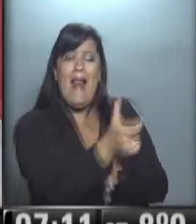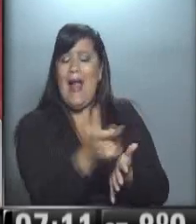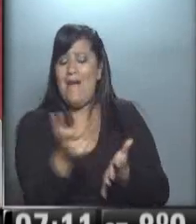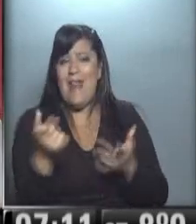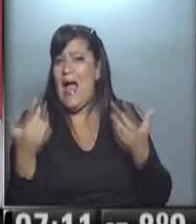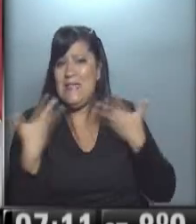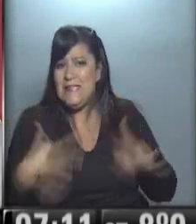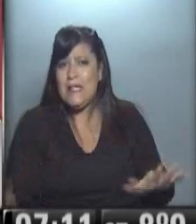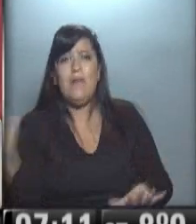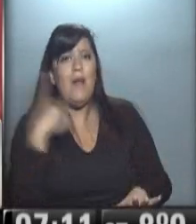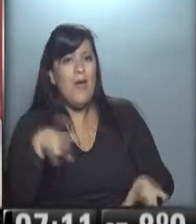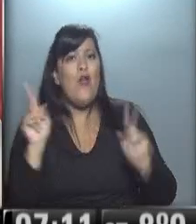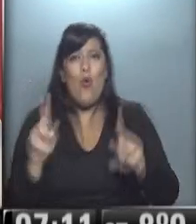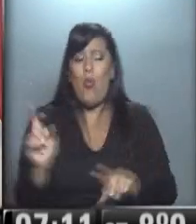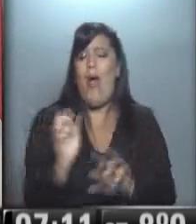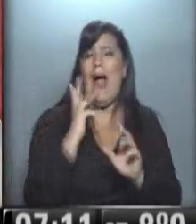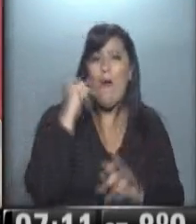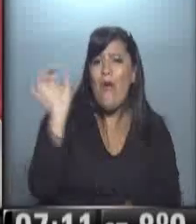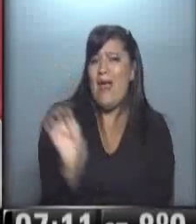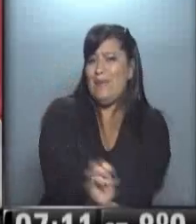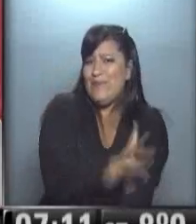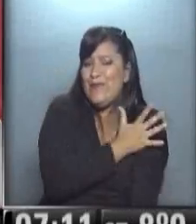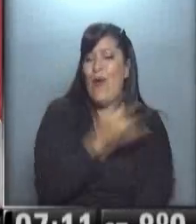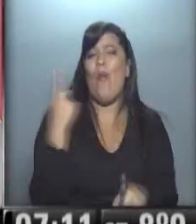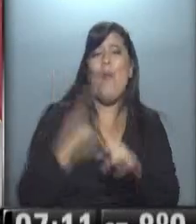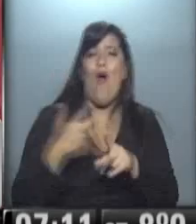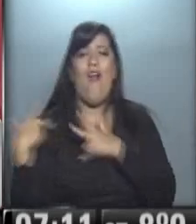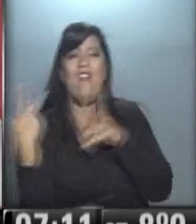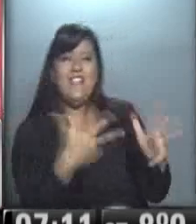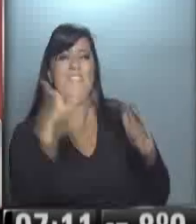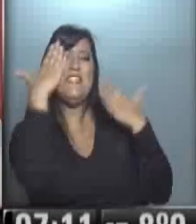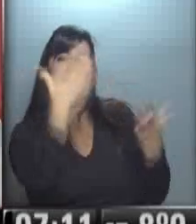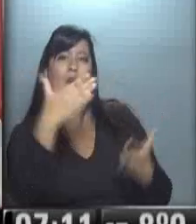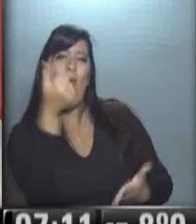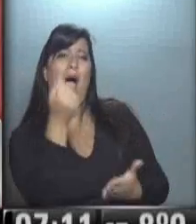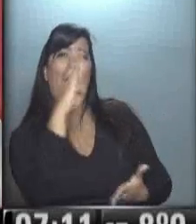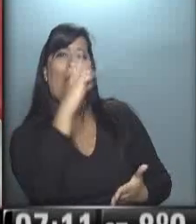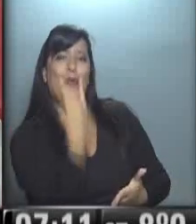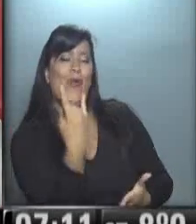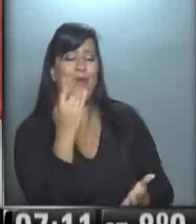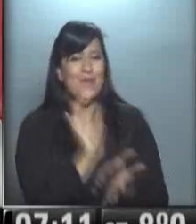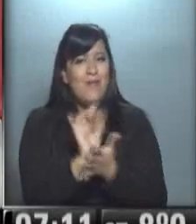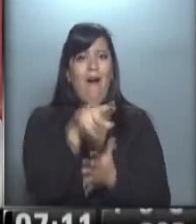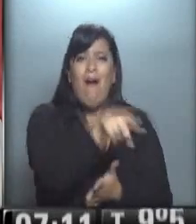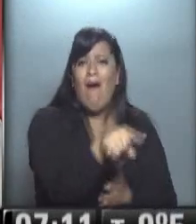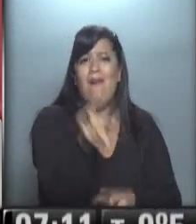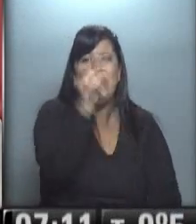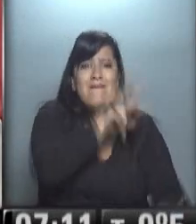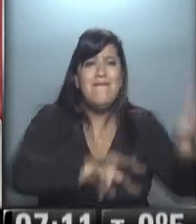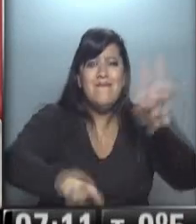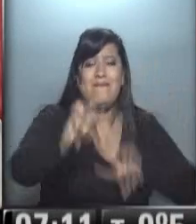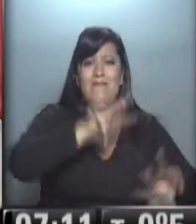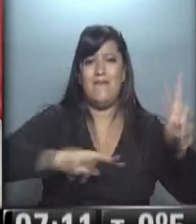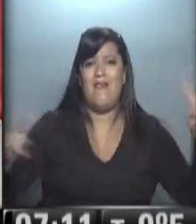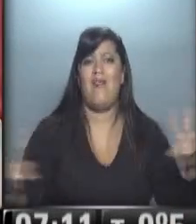conmovedoras para una mujer, para una abuela, para una madre que estuvo buscando, reencontrando